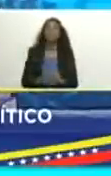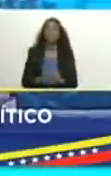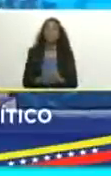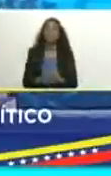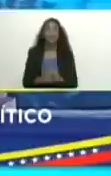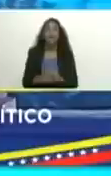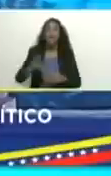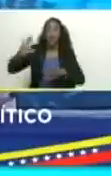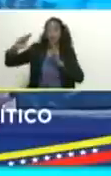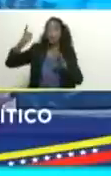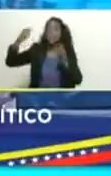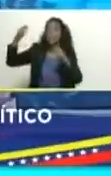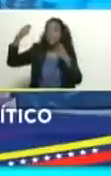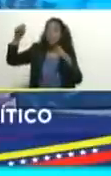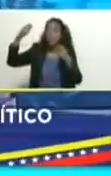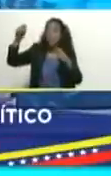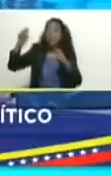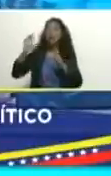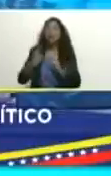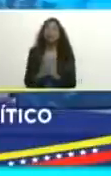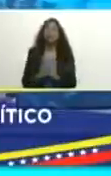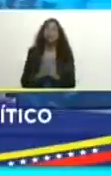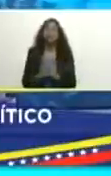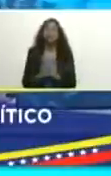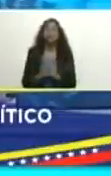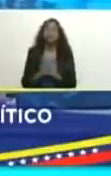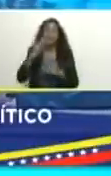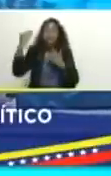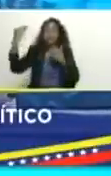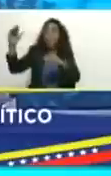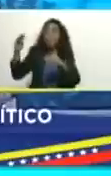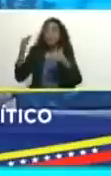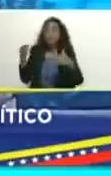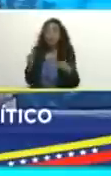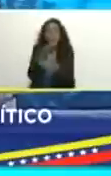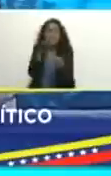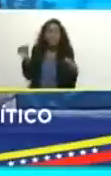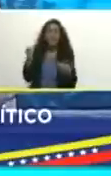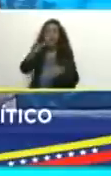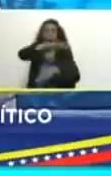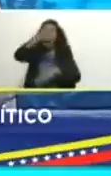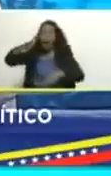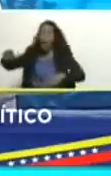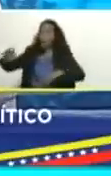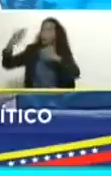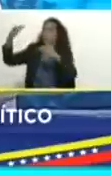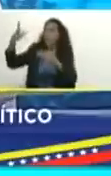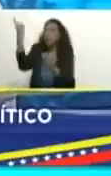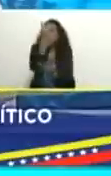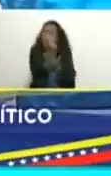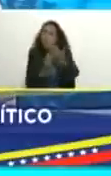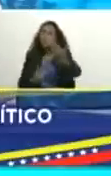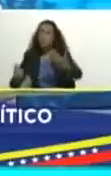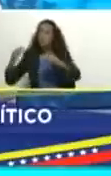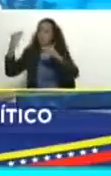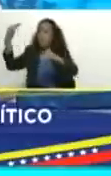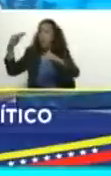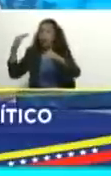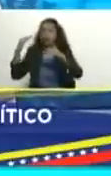con Trinidad y Tobago, están delimitados perfectamente, dibujados los límites,